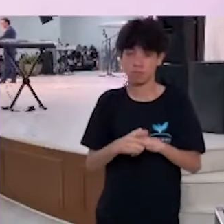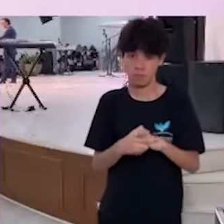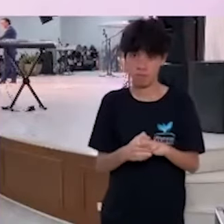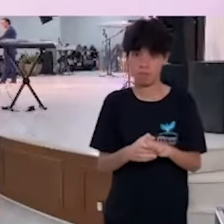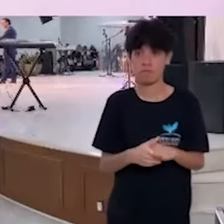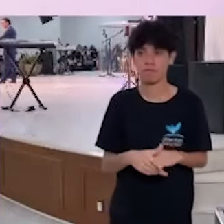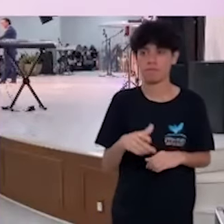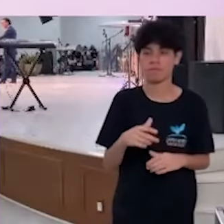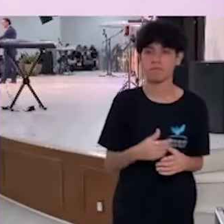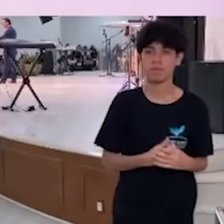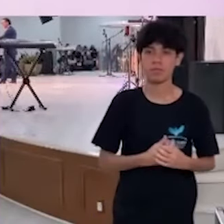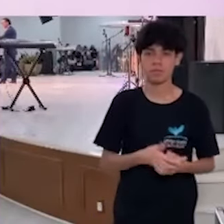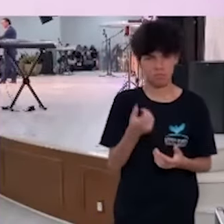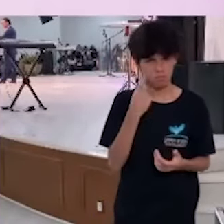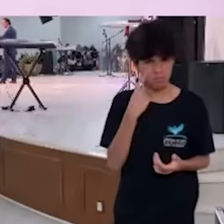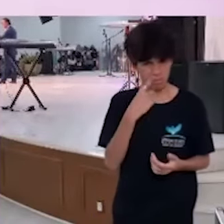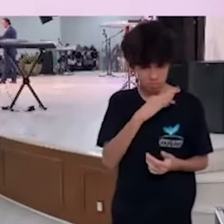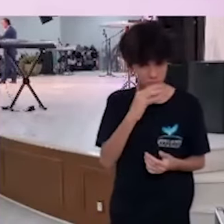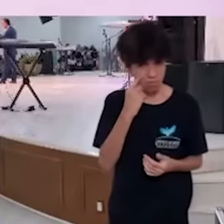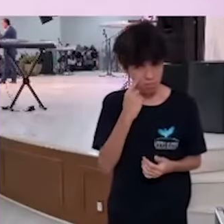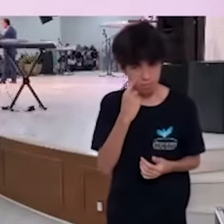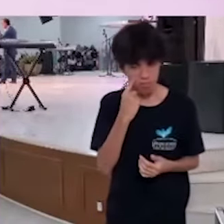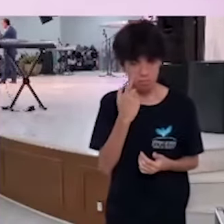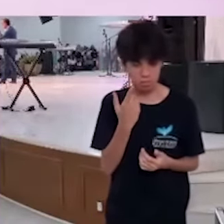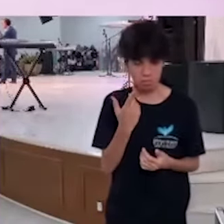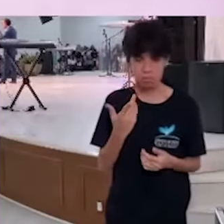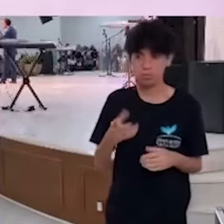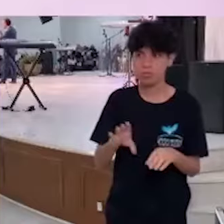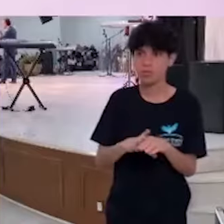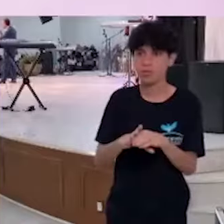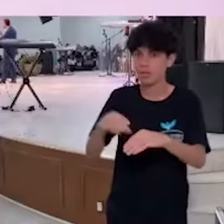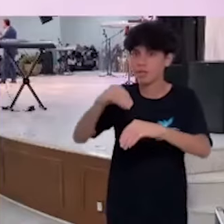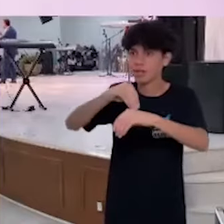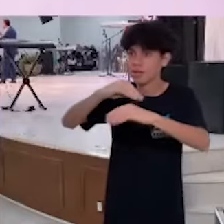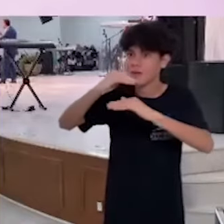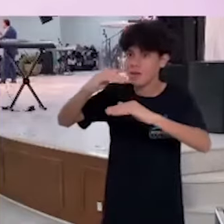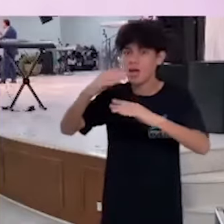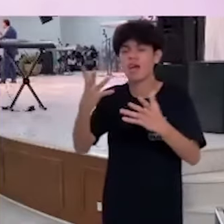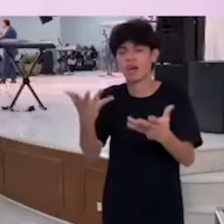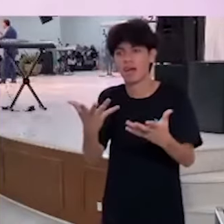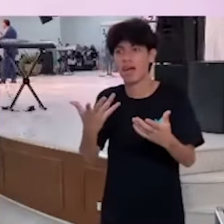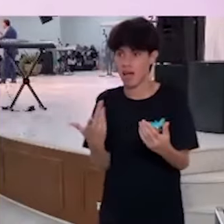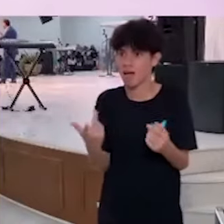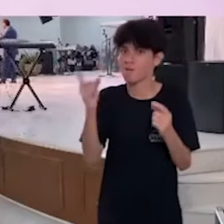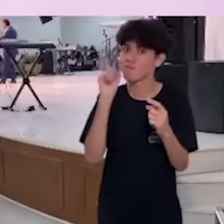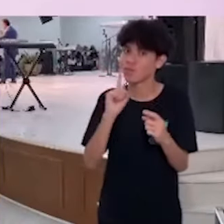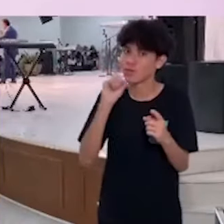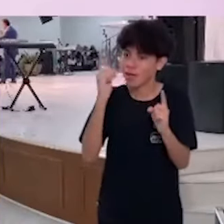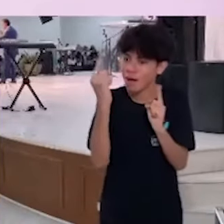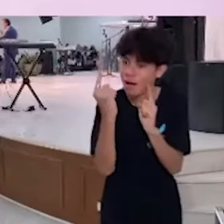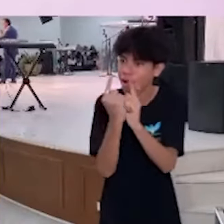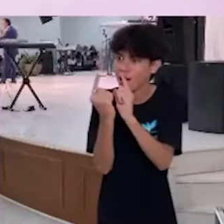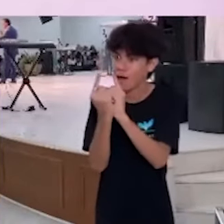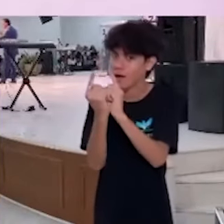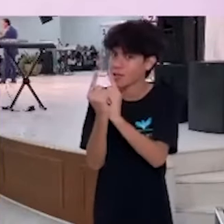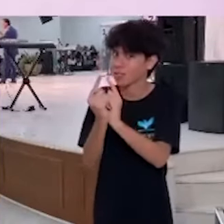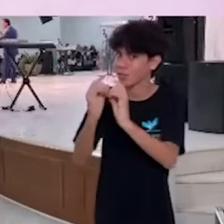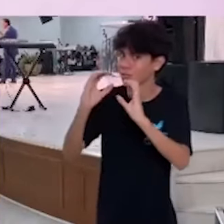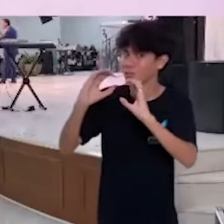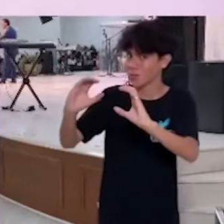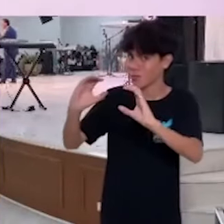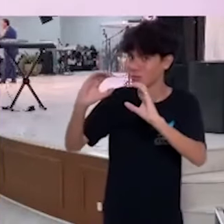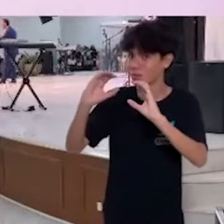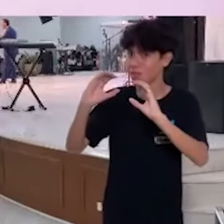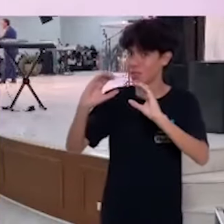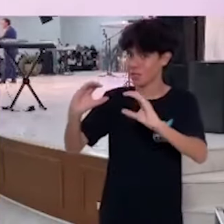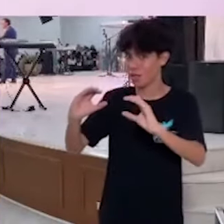¿Lo alcanzaron a ver? ¿Verdad? Límites tocante a la relación que él como pastor iba a tener